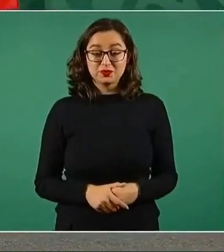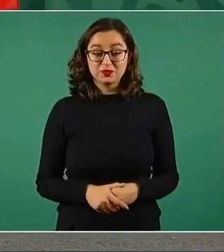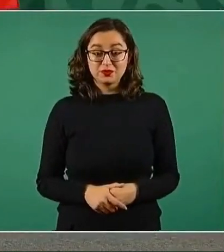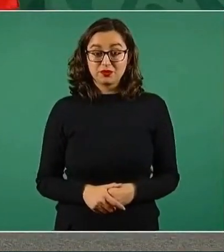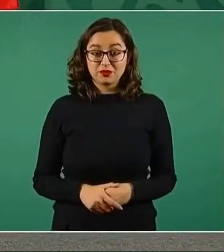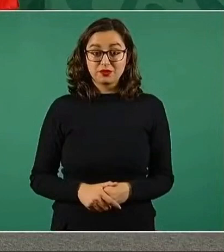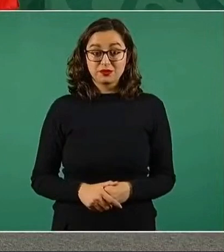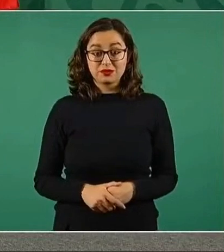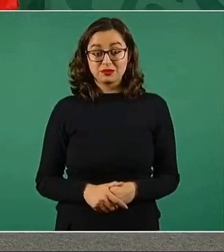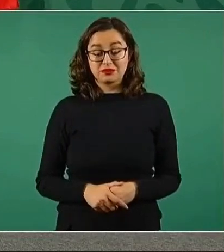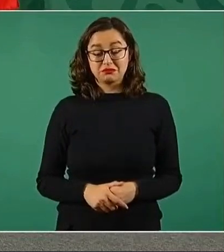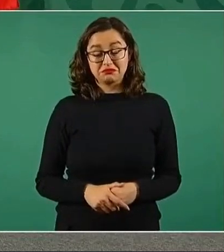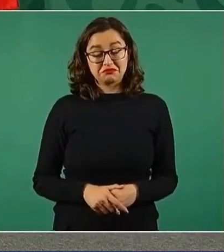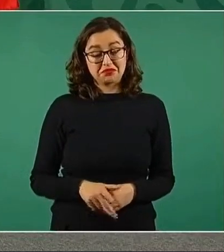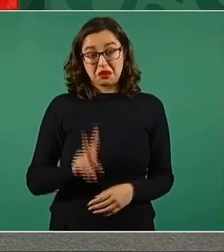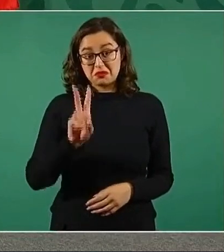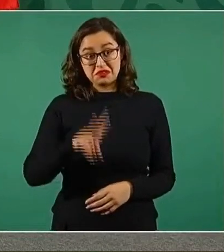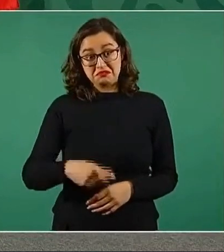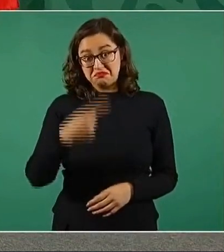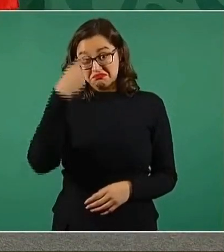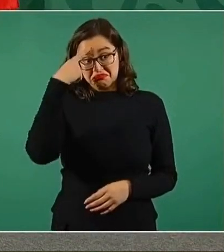que sigan su camino.